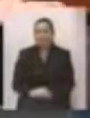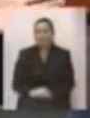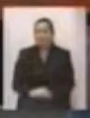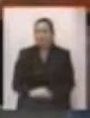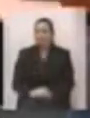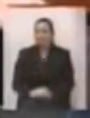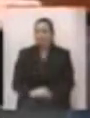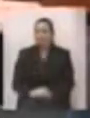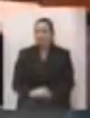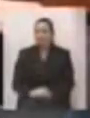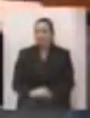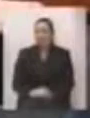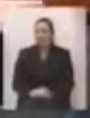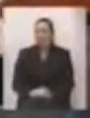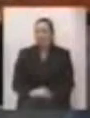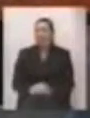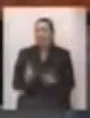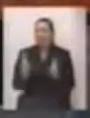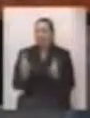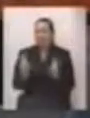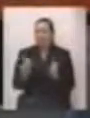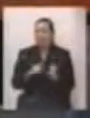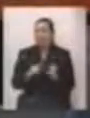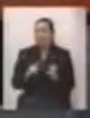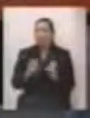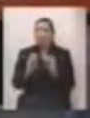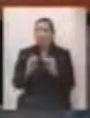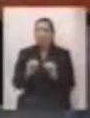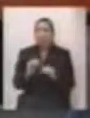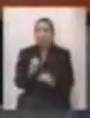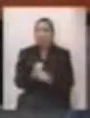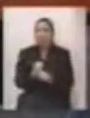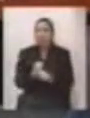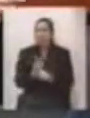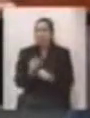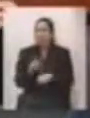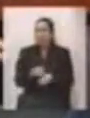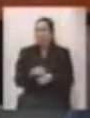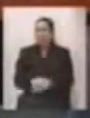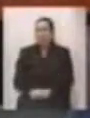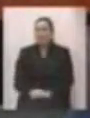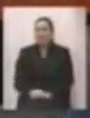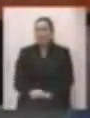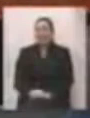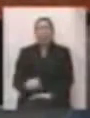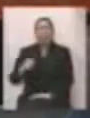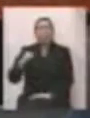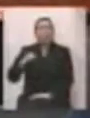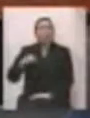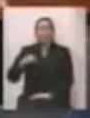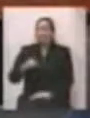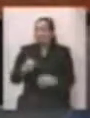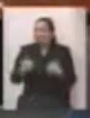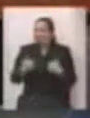misma cuadra para hacer la misma porquería. El tema es que las autoridades no han cumplido con su trabajo, no es que tengan la capacidad. Lo que pasa es que los municipios